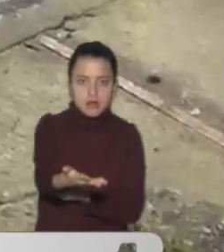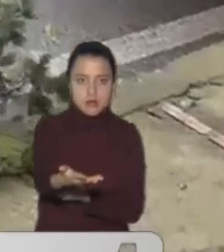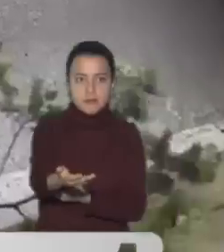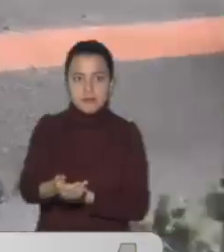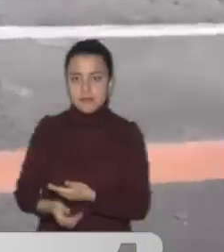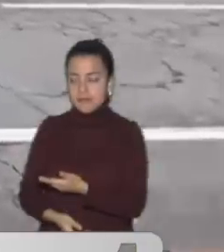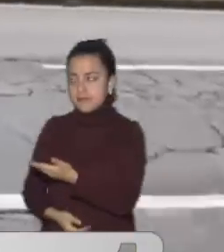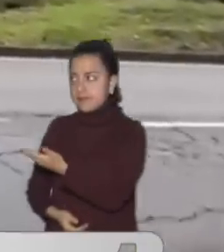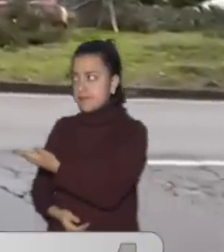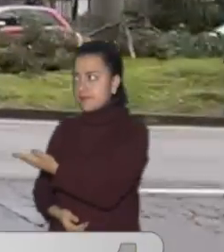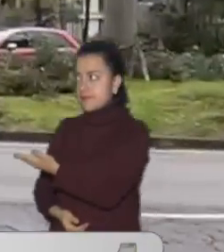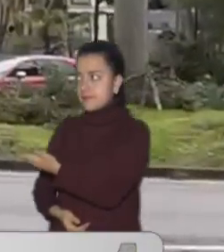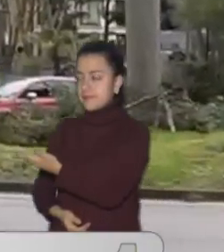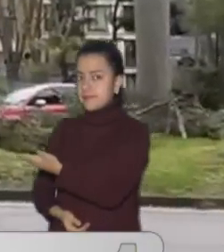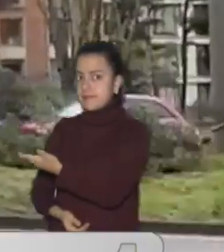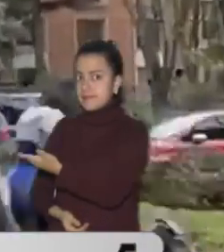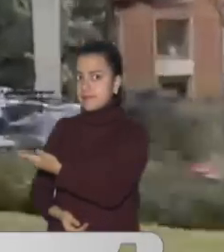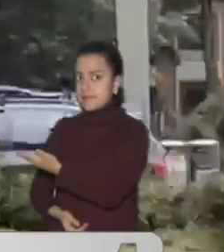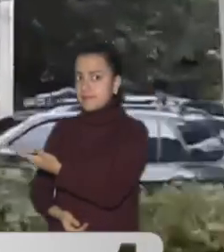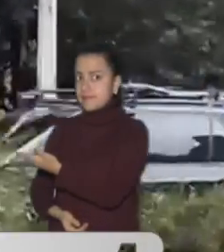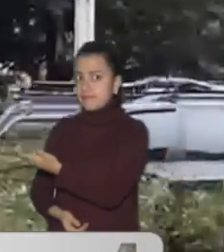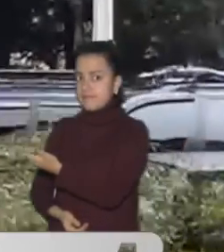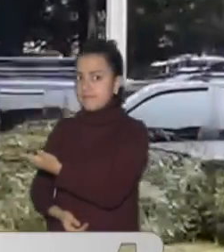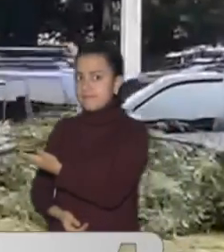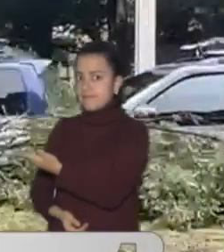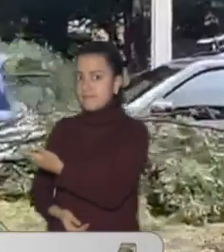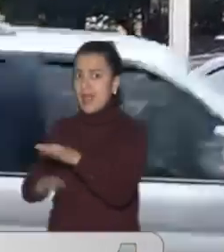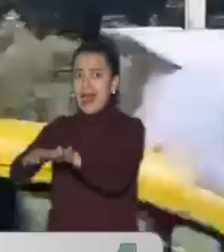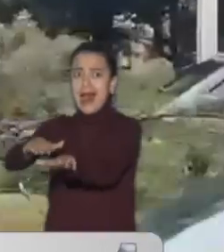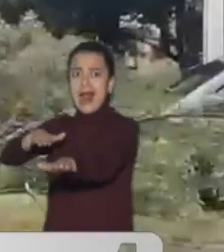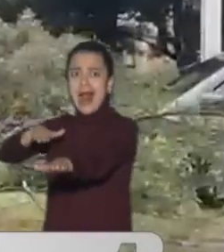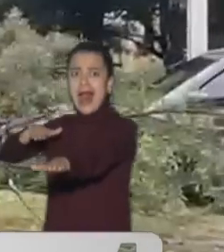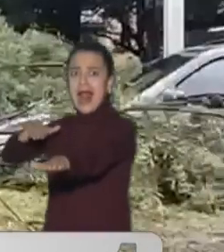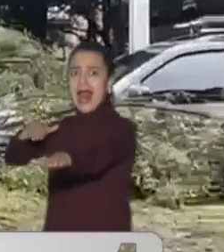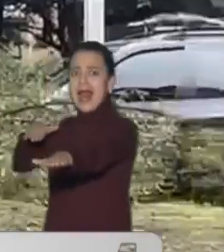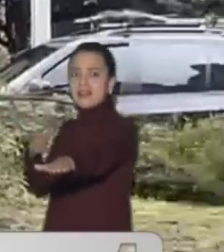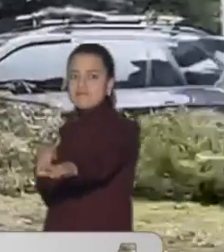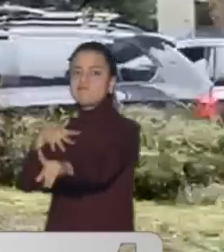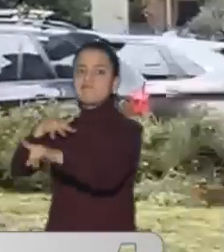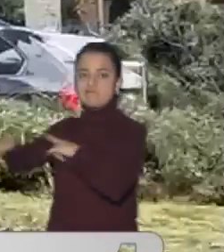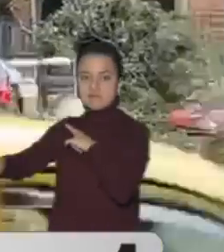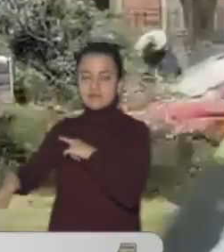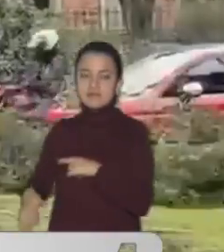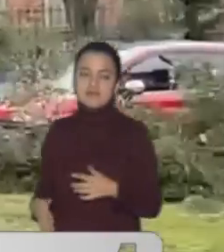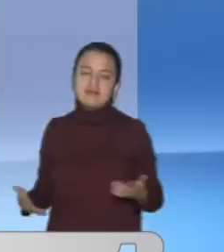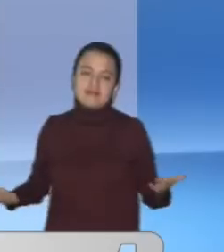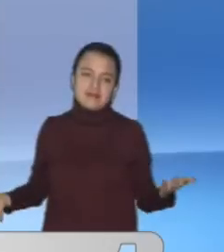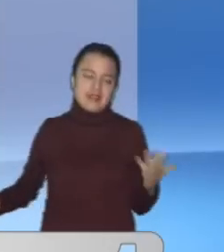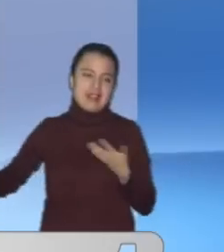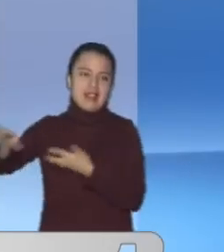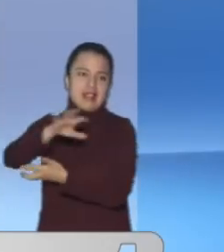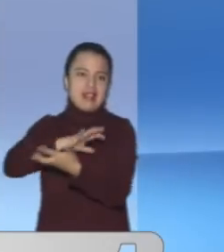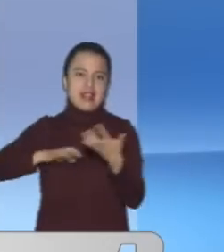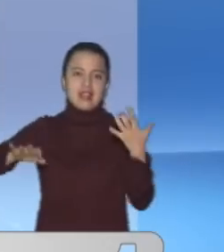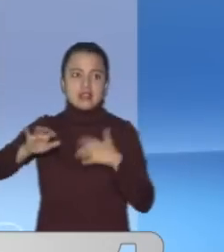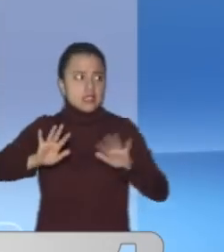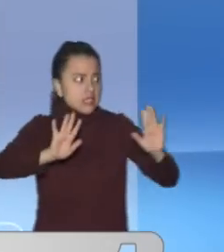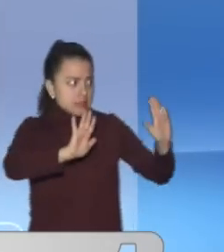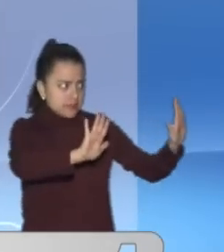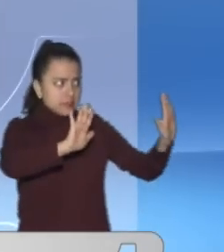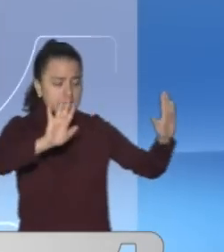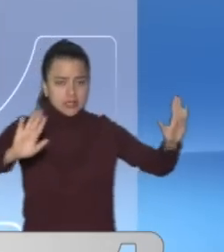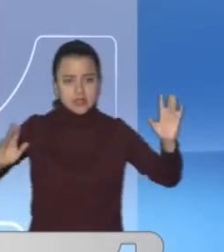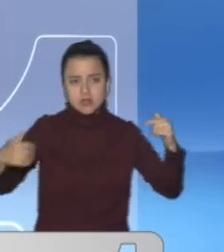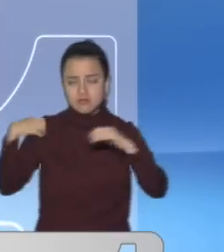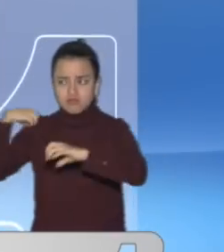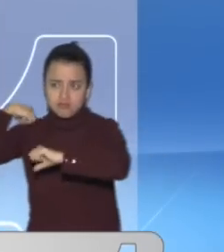en este importante sector de la ciudad, lo cual causó traumatismos en la movilización. Incluso el tráfico estuvo pausado por varias